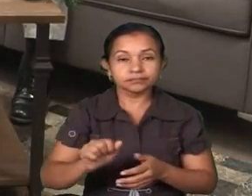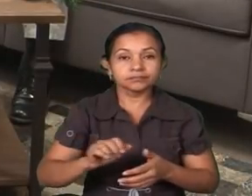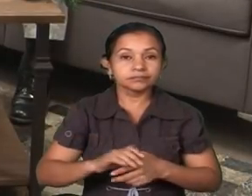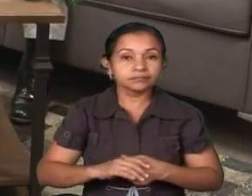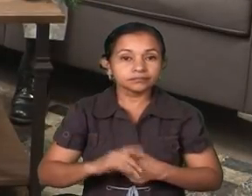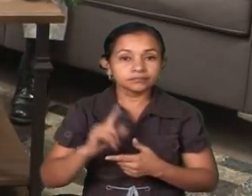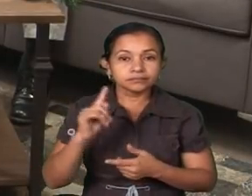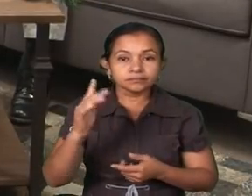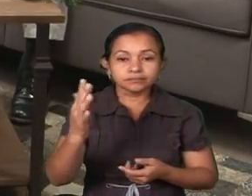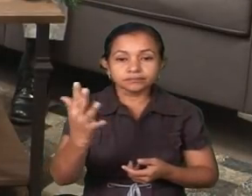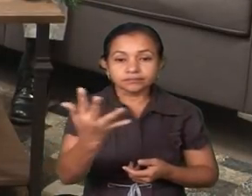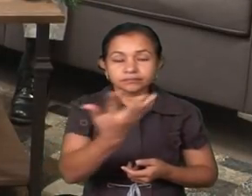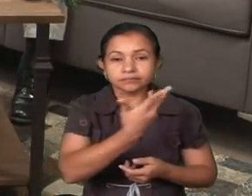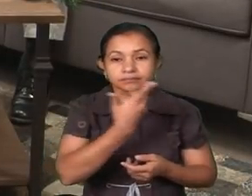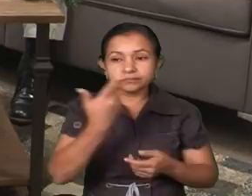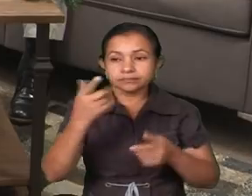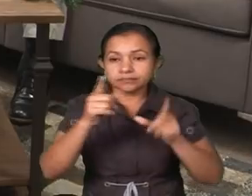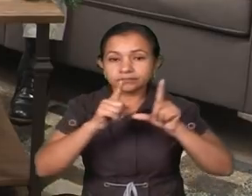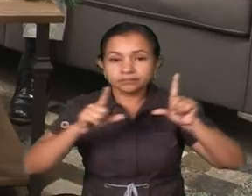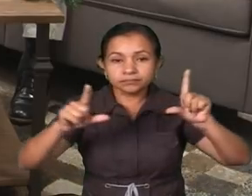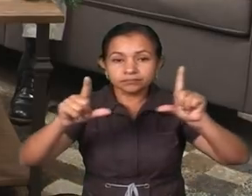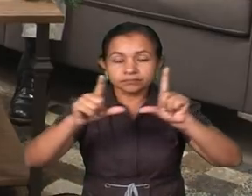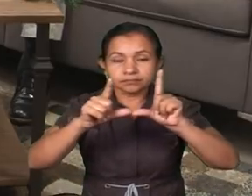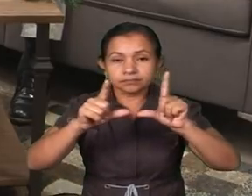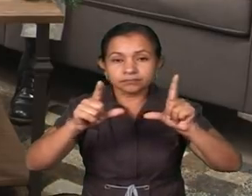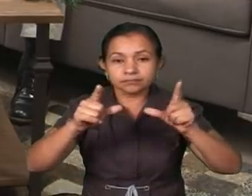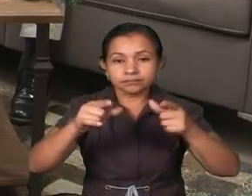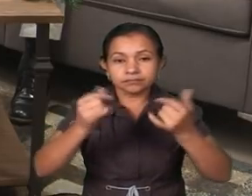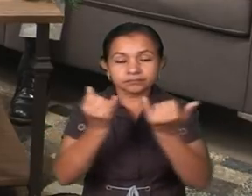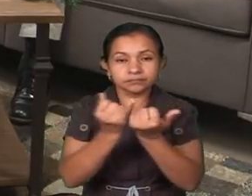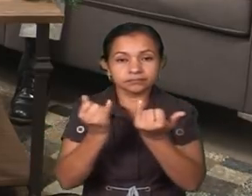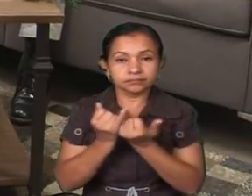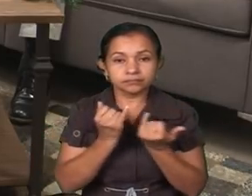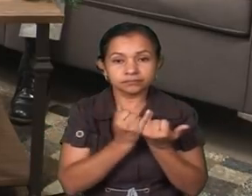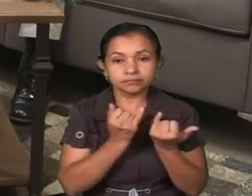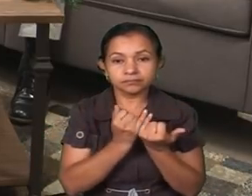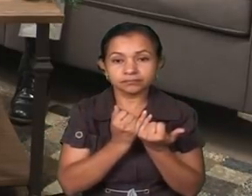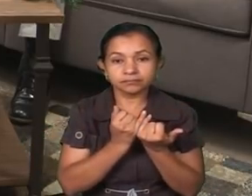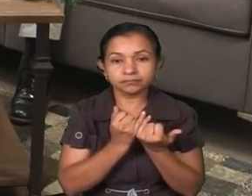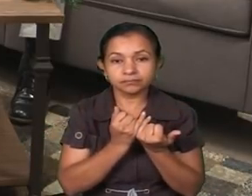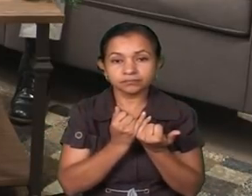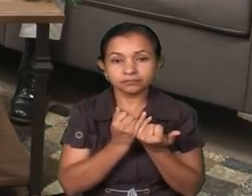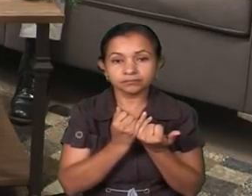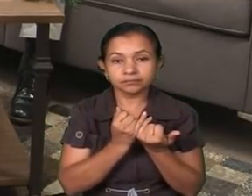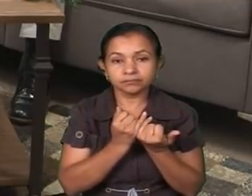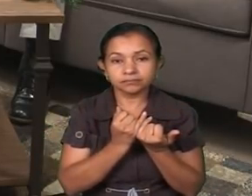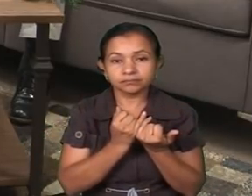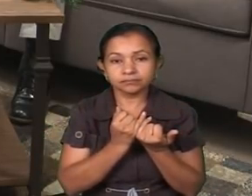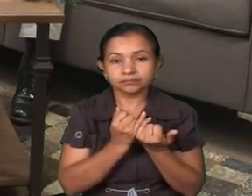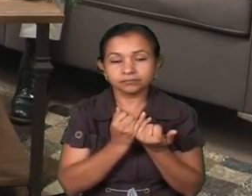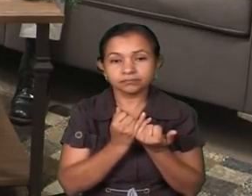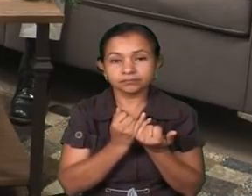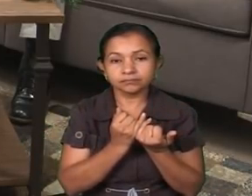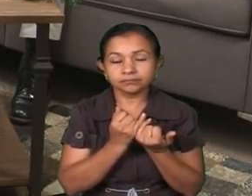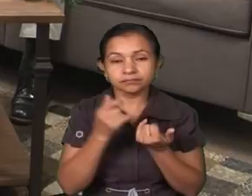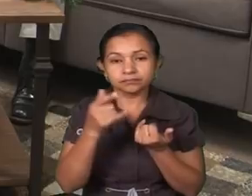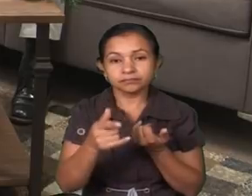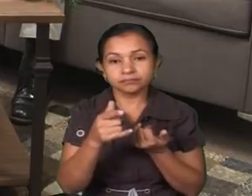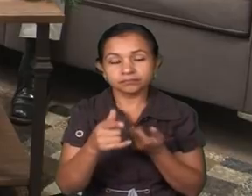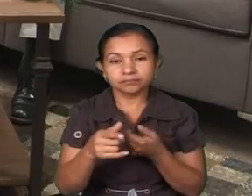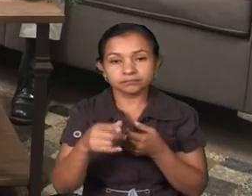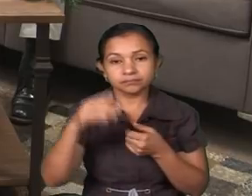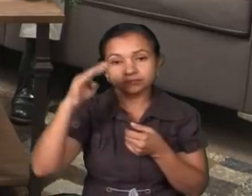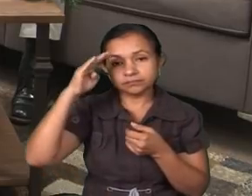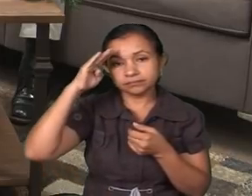Y todos esos antros de corrupción eran del comandante del pueblo de la Guardia.